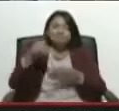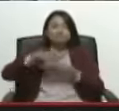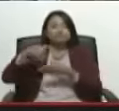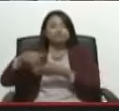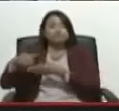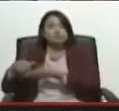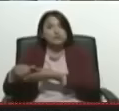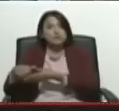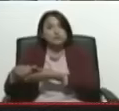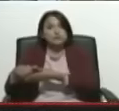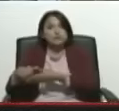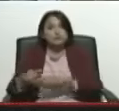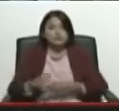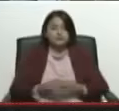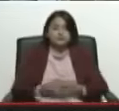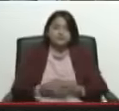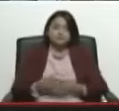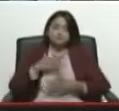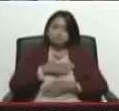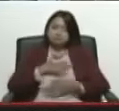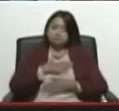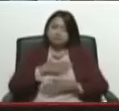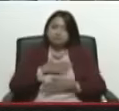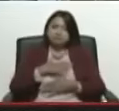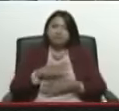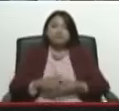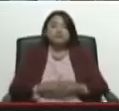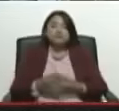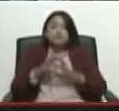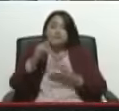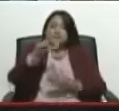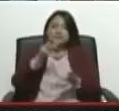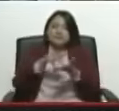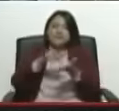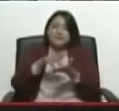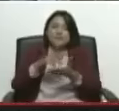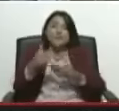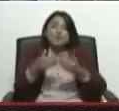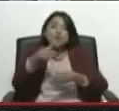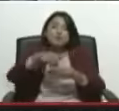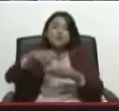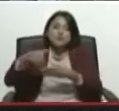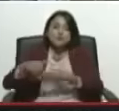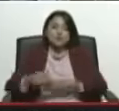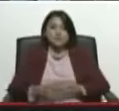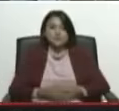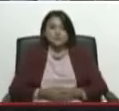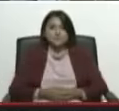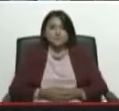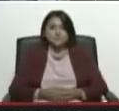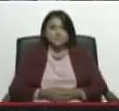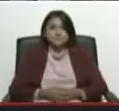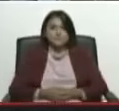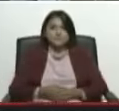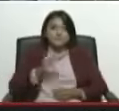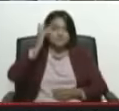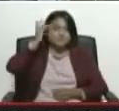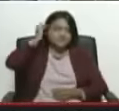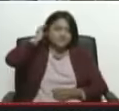que puedan sentirse satisfechos todos los que participen en una elección, sea interna o